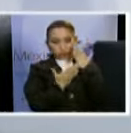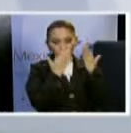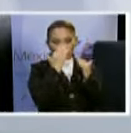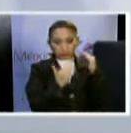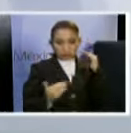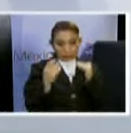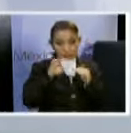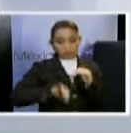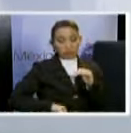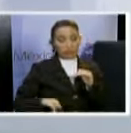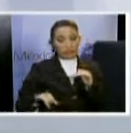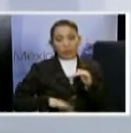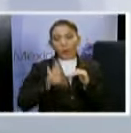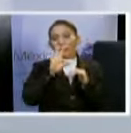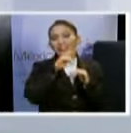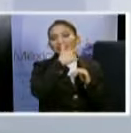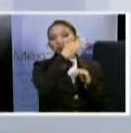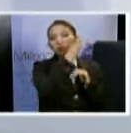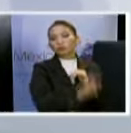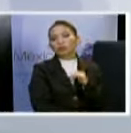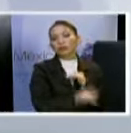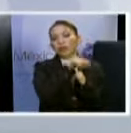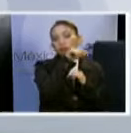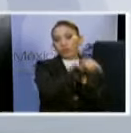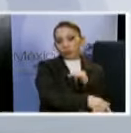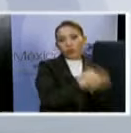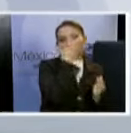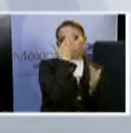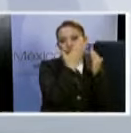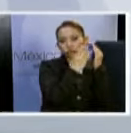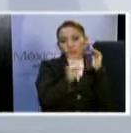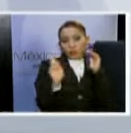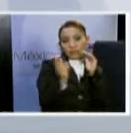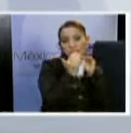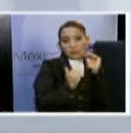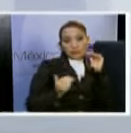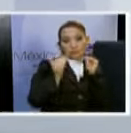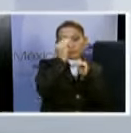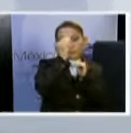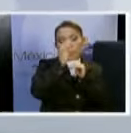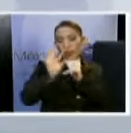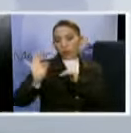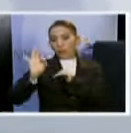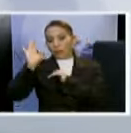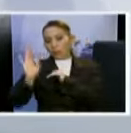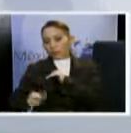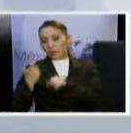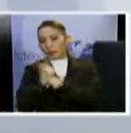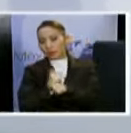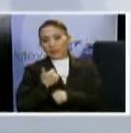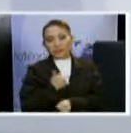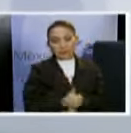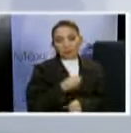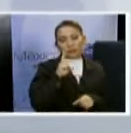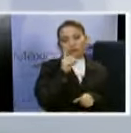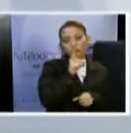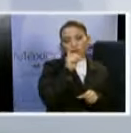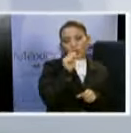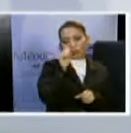esto es interesante, 47% tiene educación superior, 40 con licenciatura, 6 con